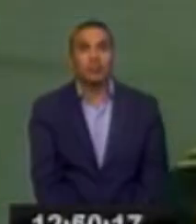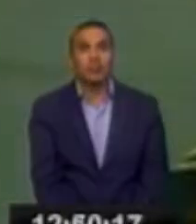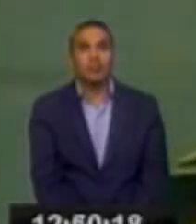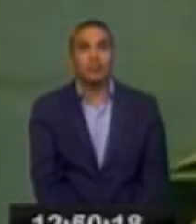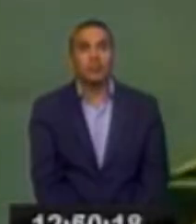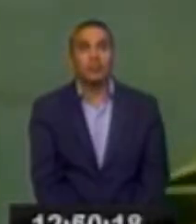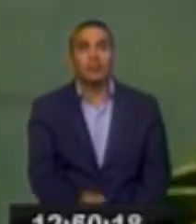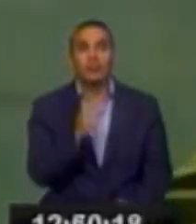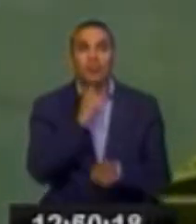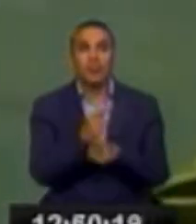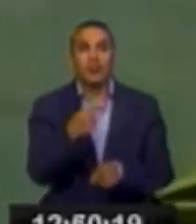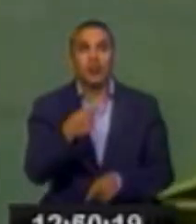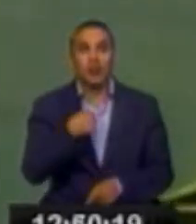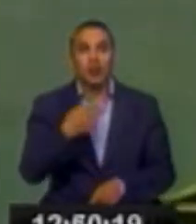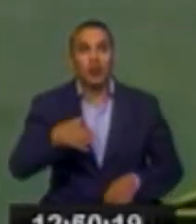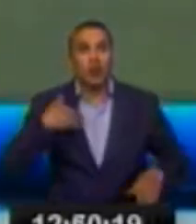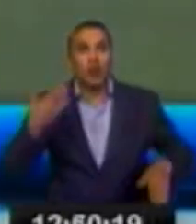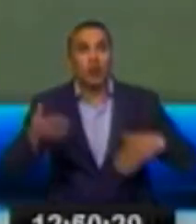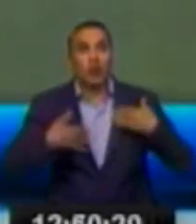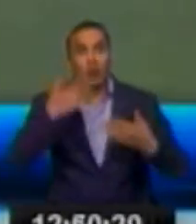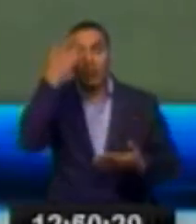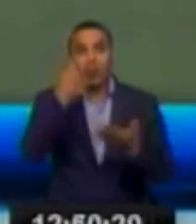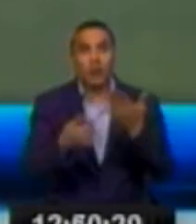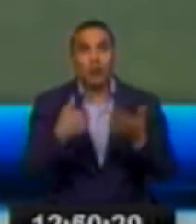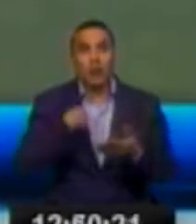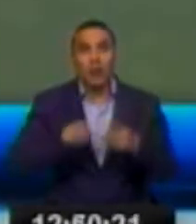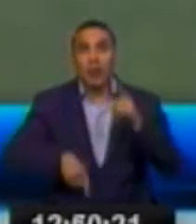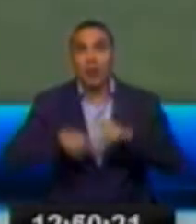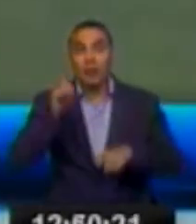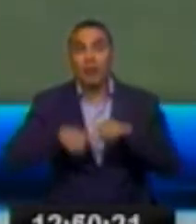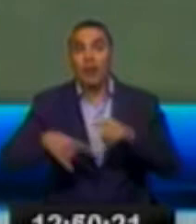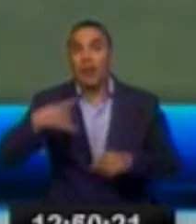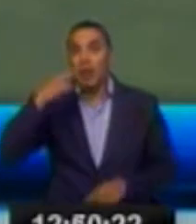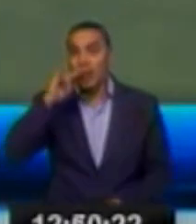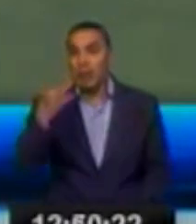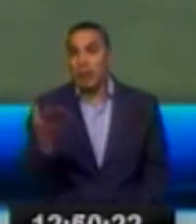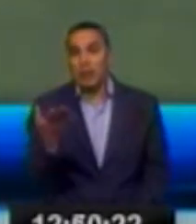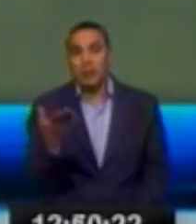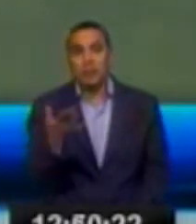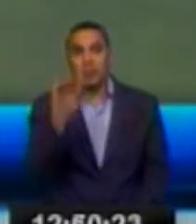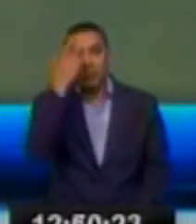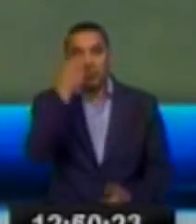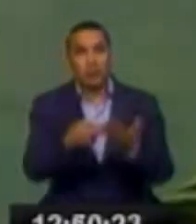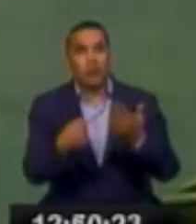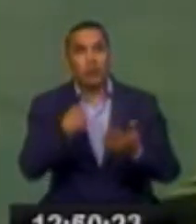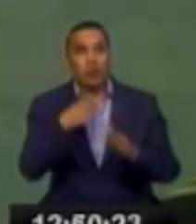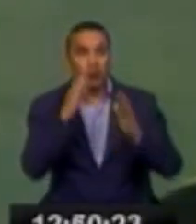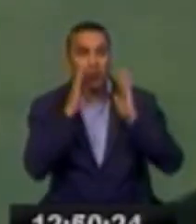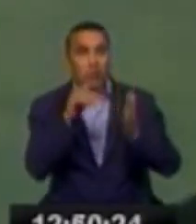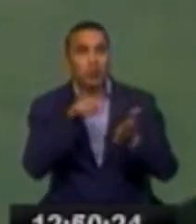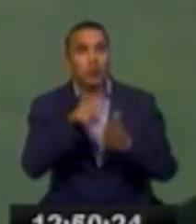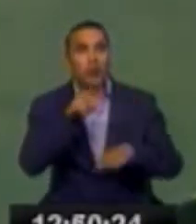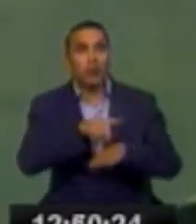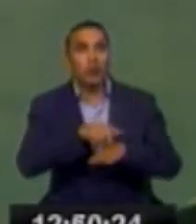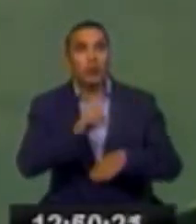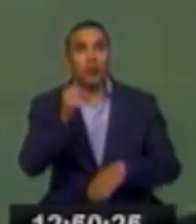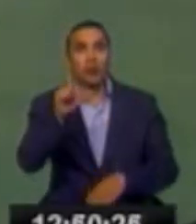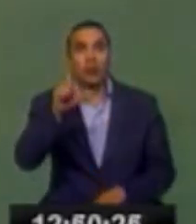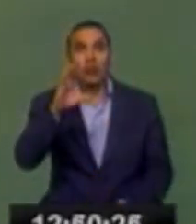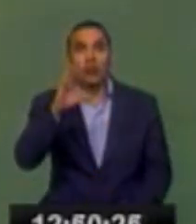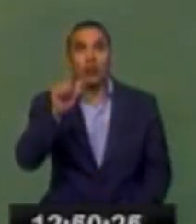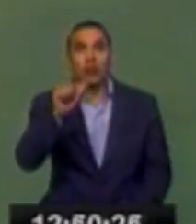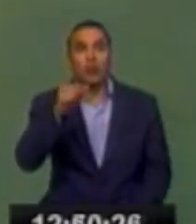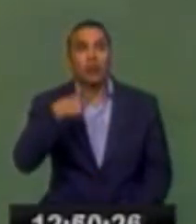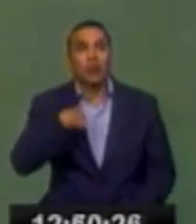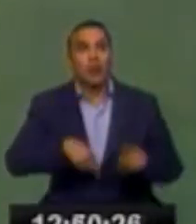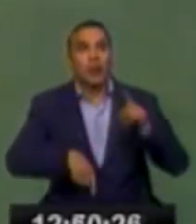Sí, me alegro bastante porque tengo amiguitos, tengo niños, o sea, porque yo me atendí en pediatría en Solca, entonces tengo